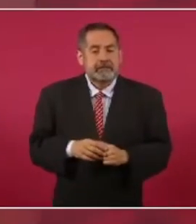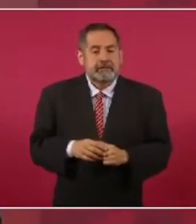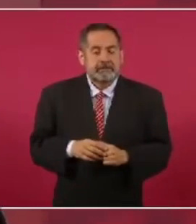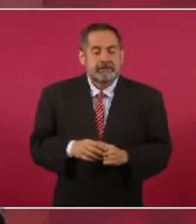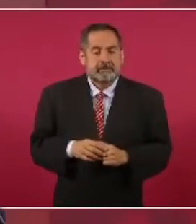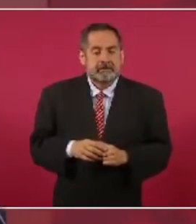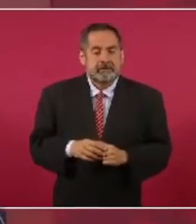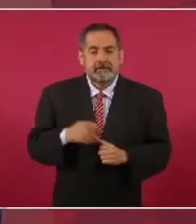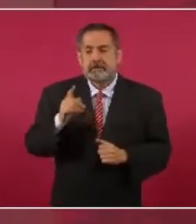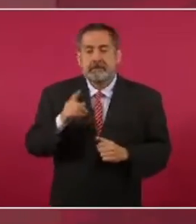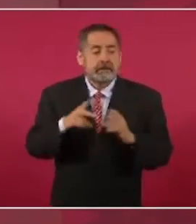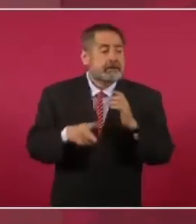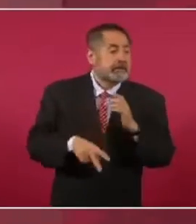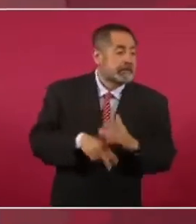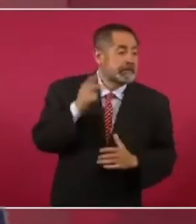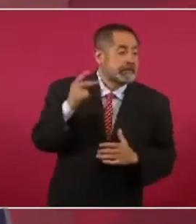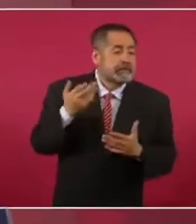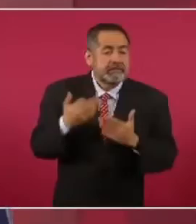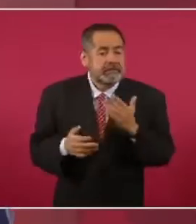se quedó vacío,